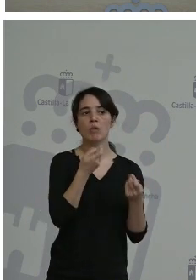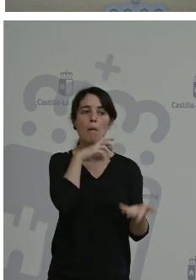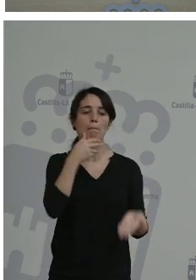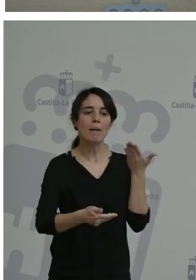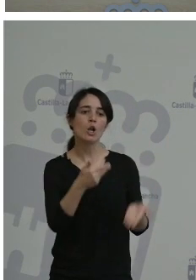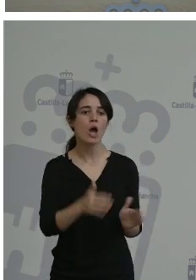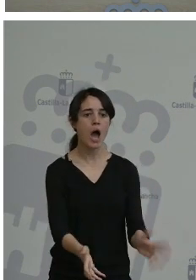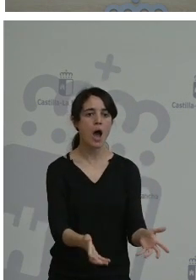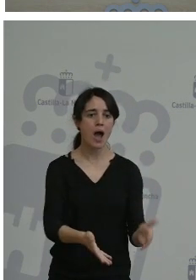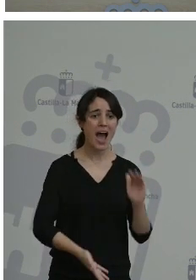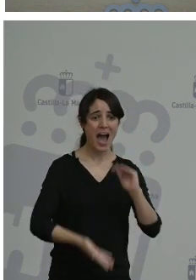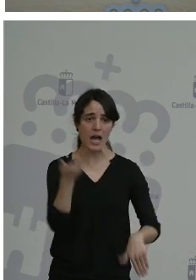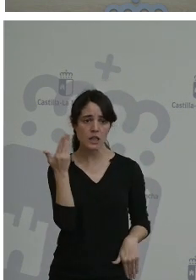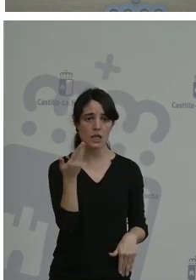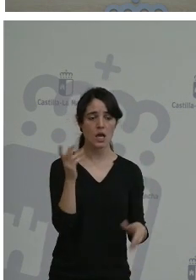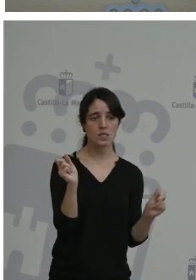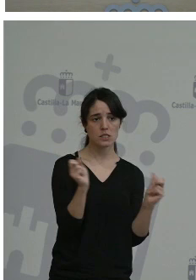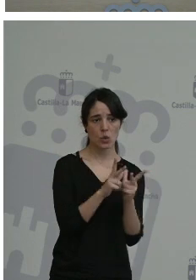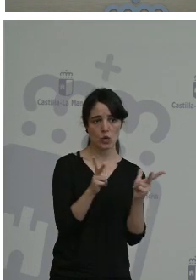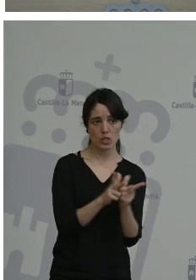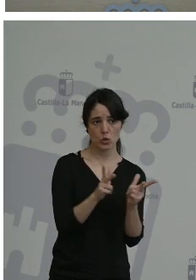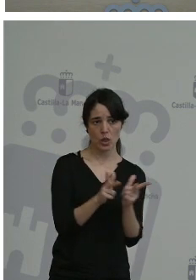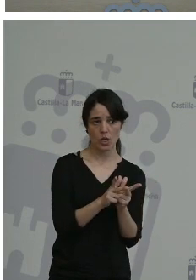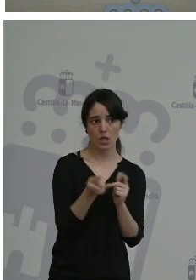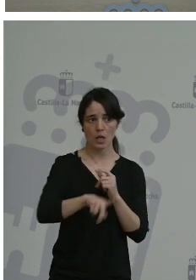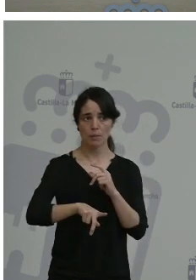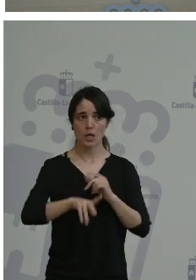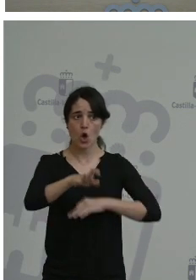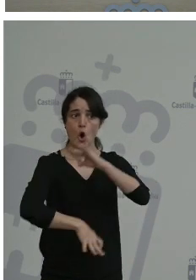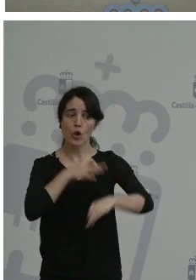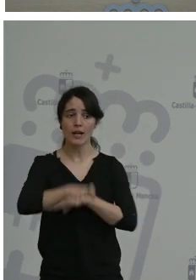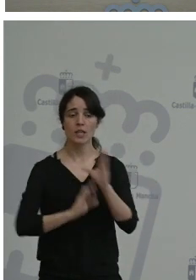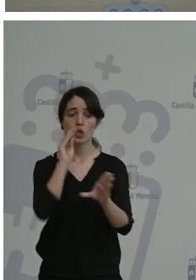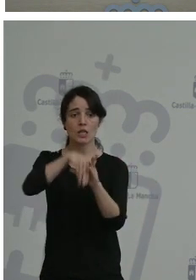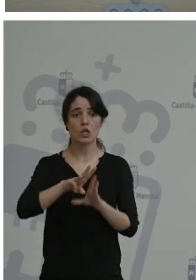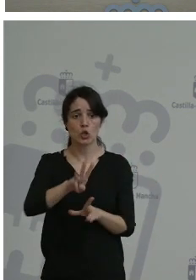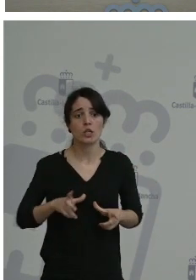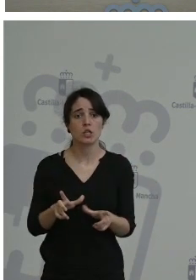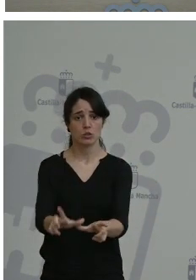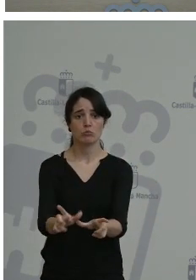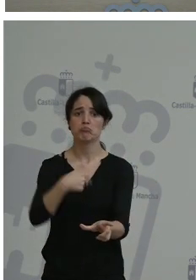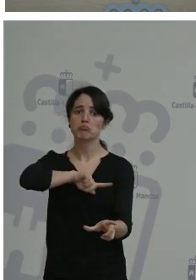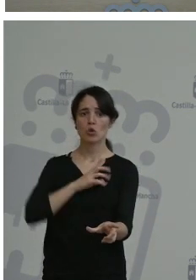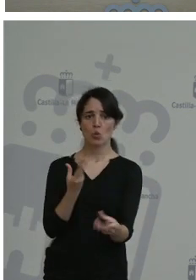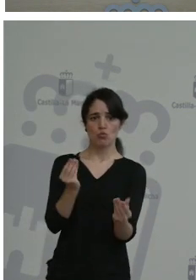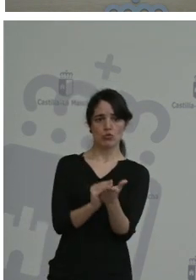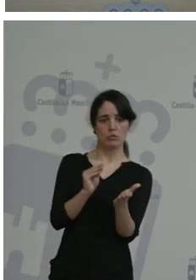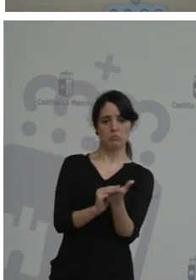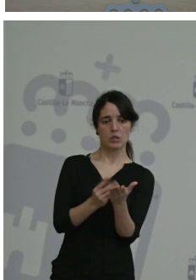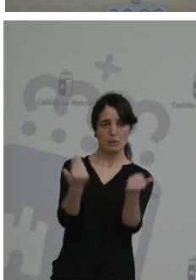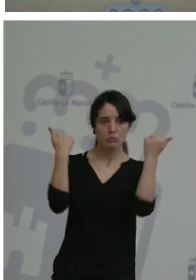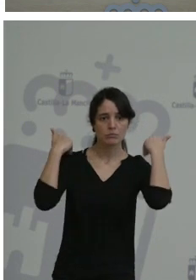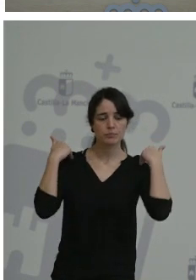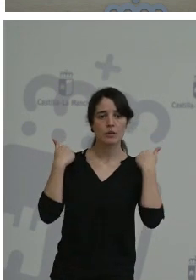social. En cuanto a lo que son las organizaciones del tercer sector, pues nosotros muchas veces nos encargamos de preparar